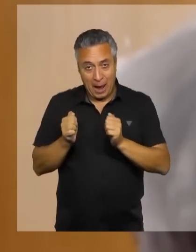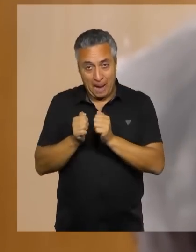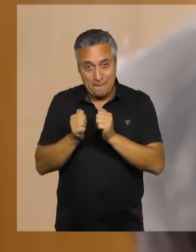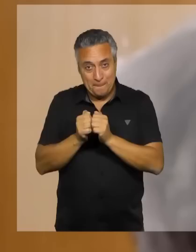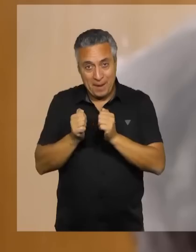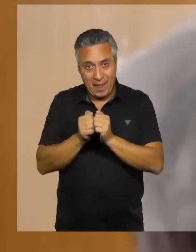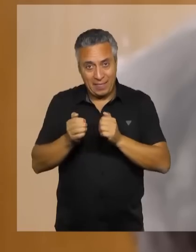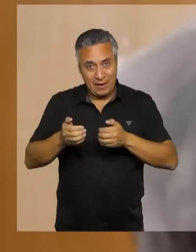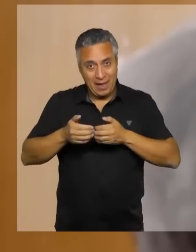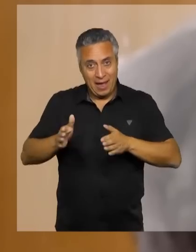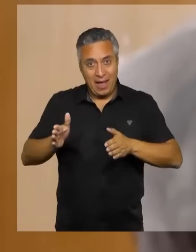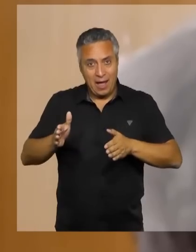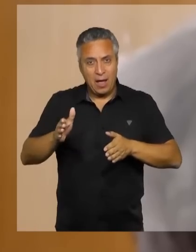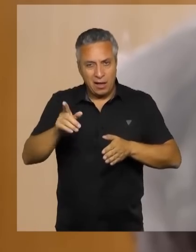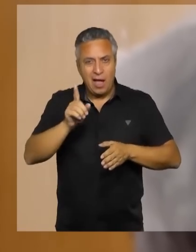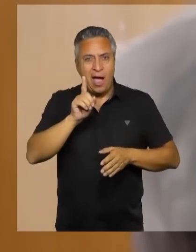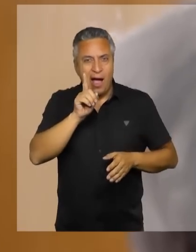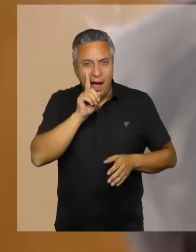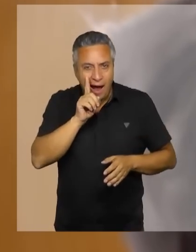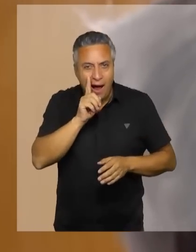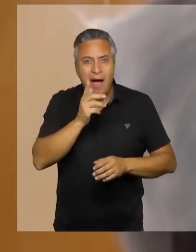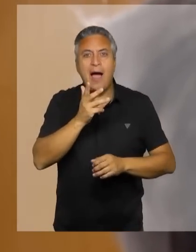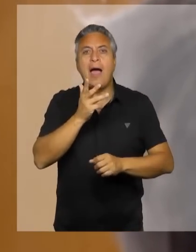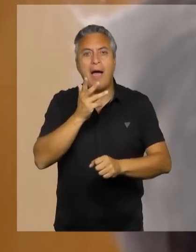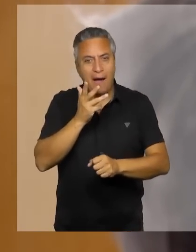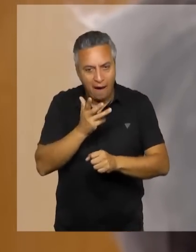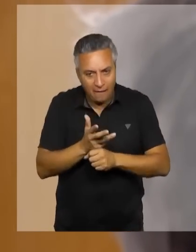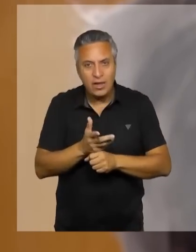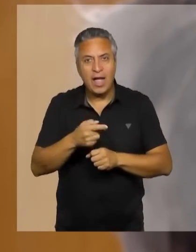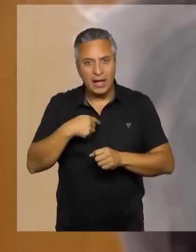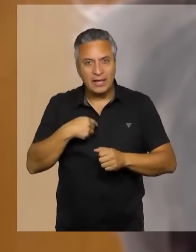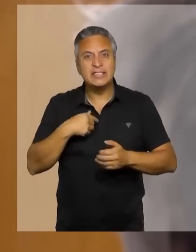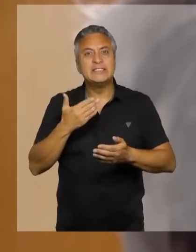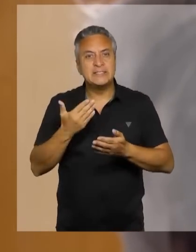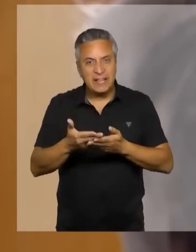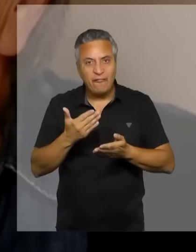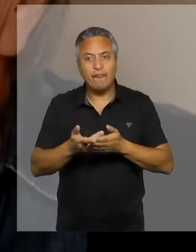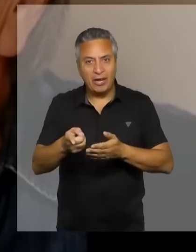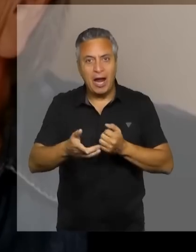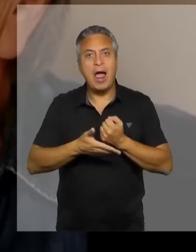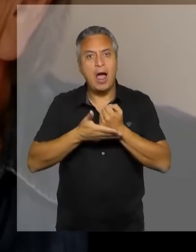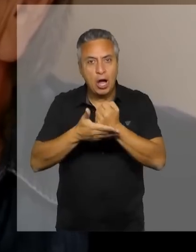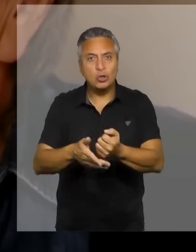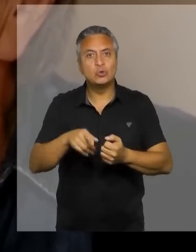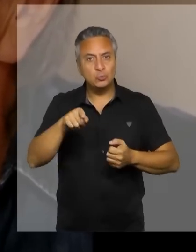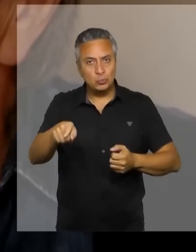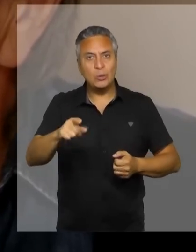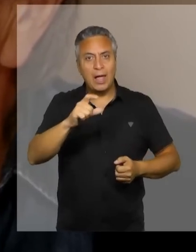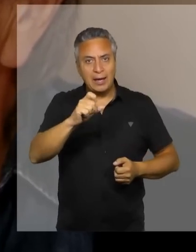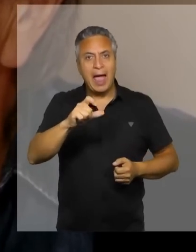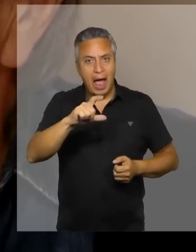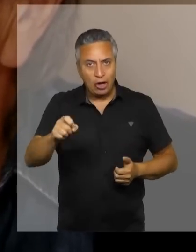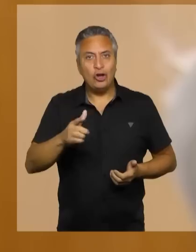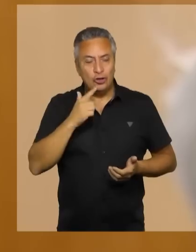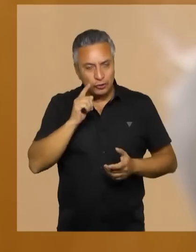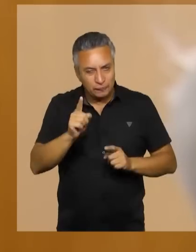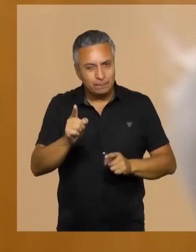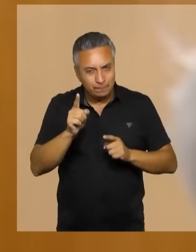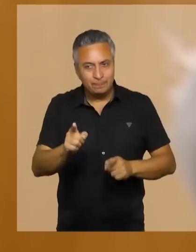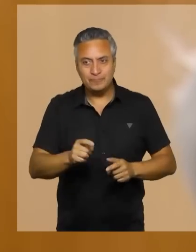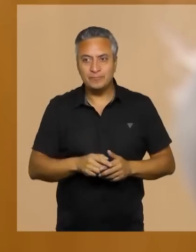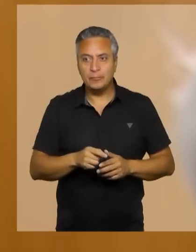había algo que nos podría servir para ayudar a don Caco? ¿Qué cosa?